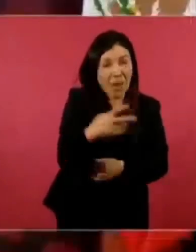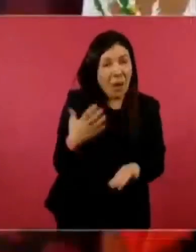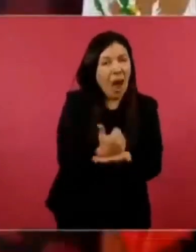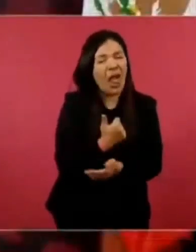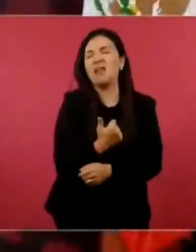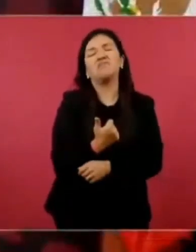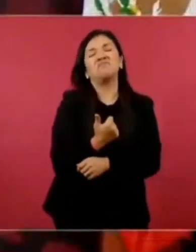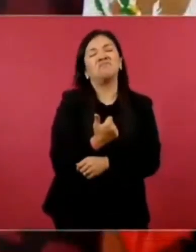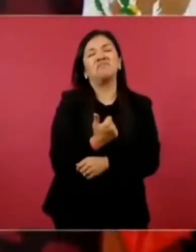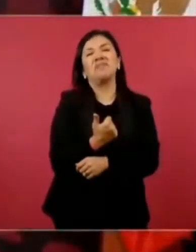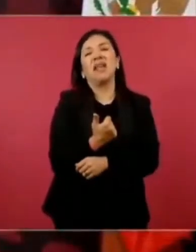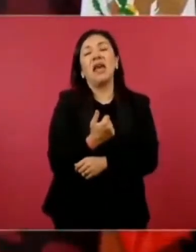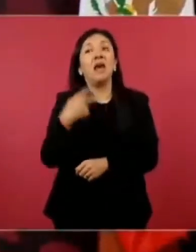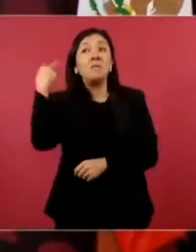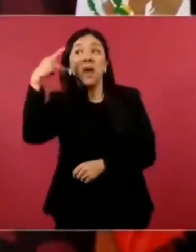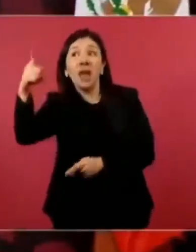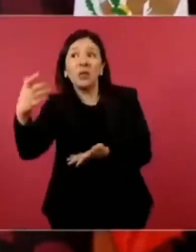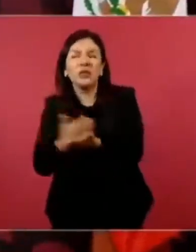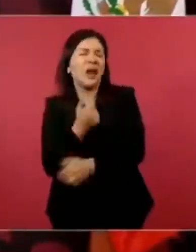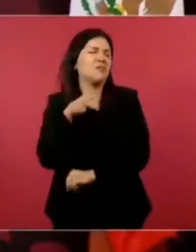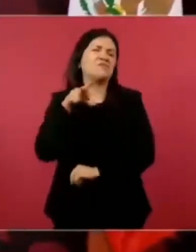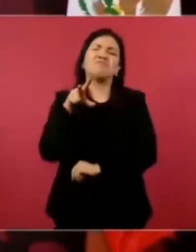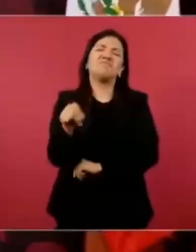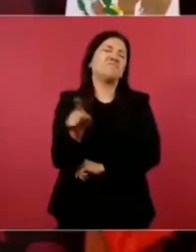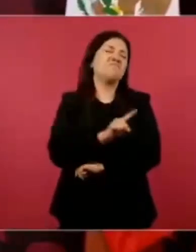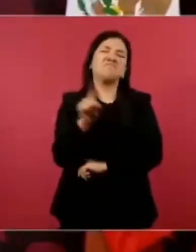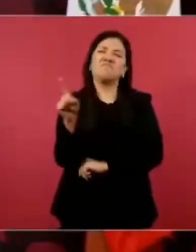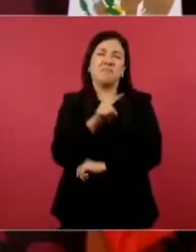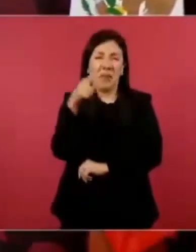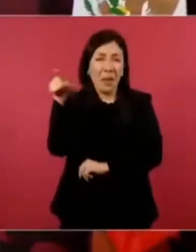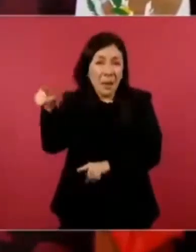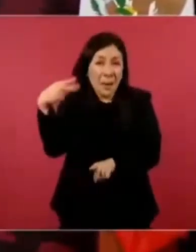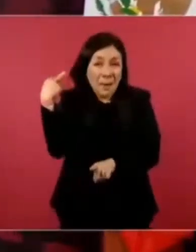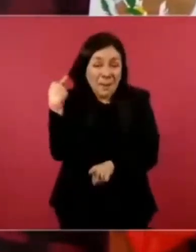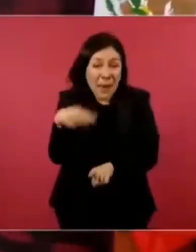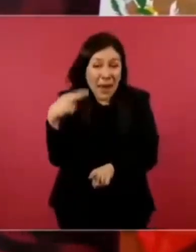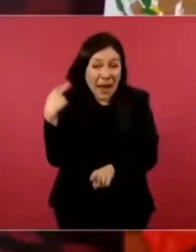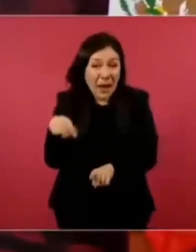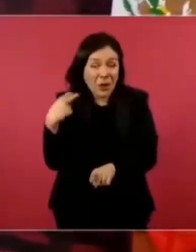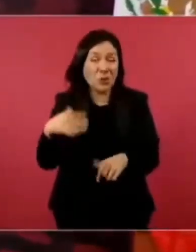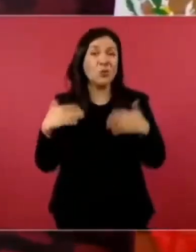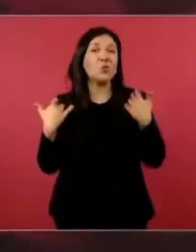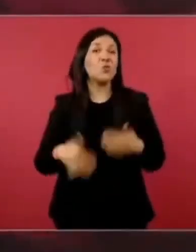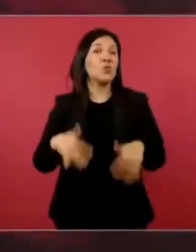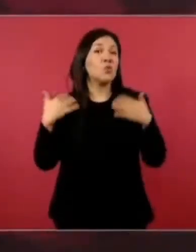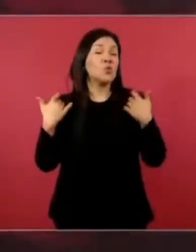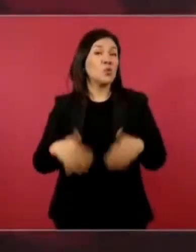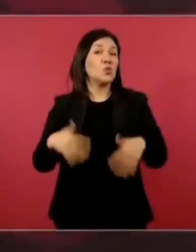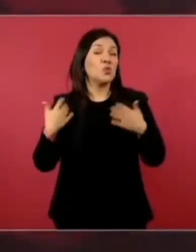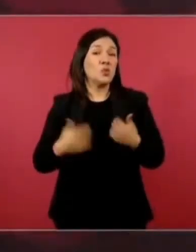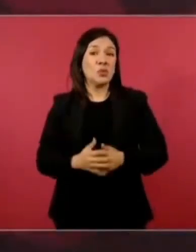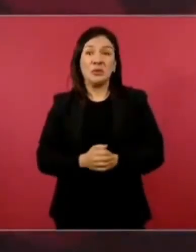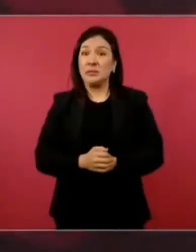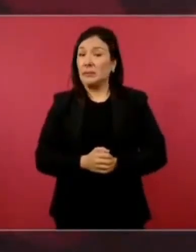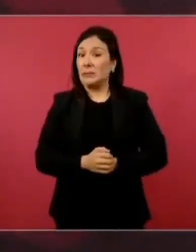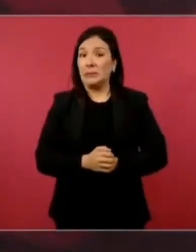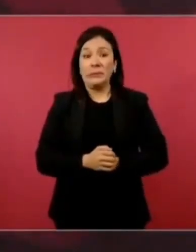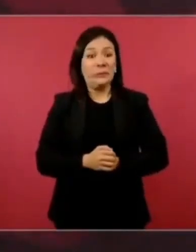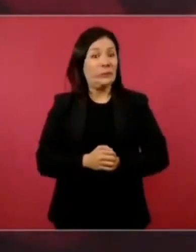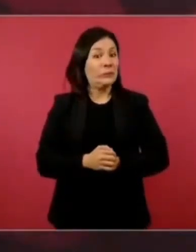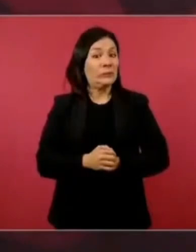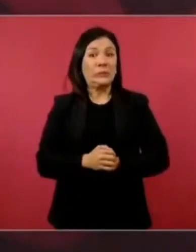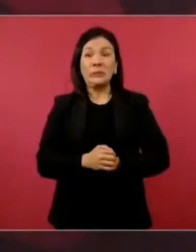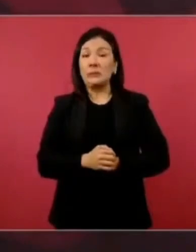en Veracruz, no, lo de Veracruz. ¡Qué bárbaro! Toda